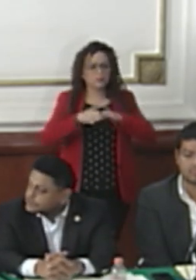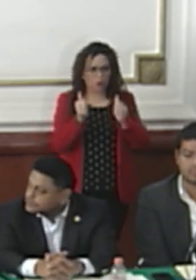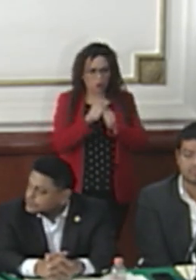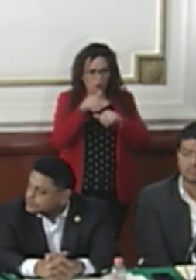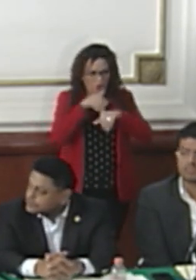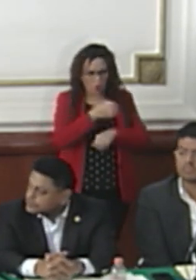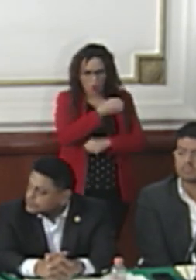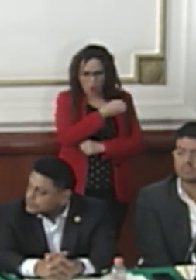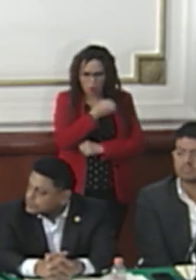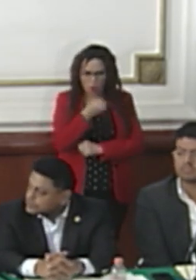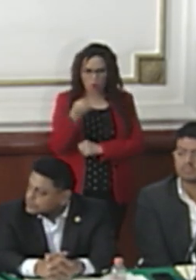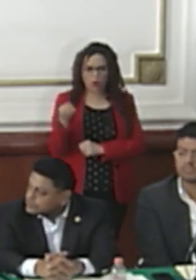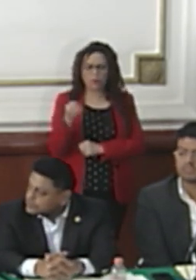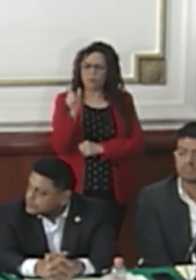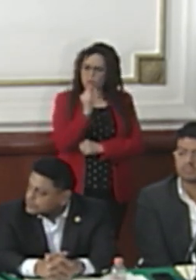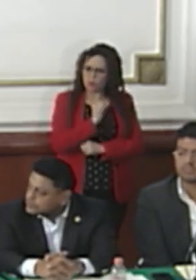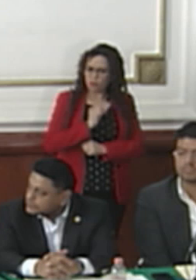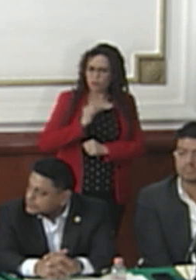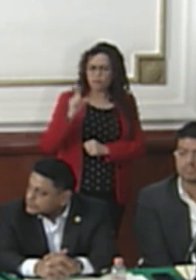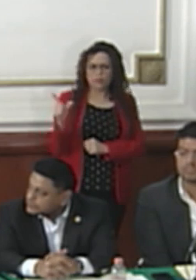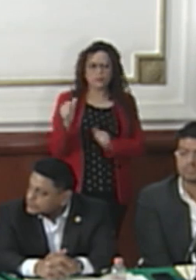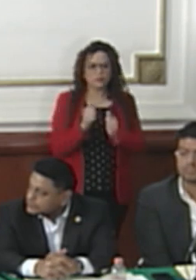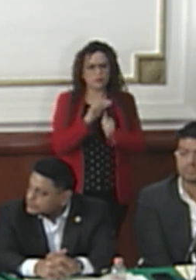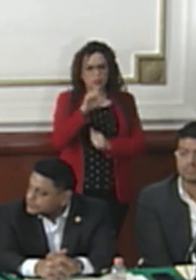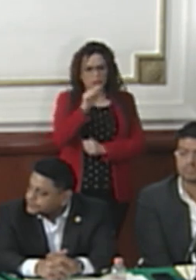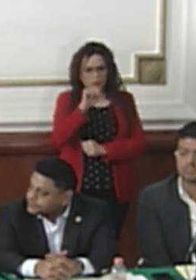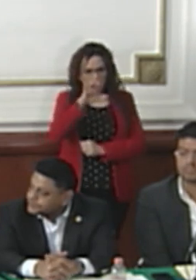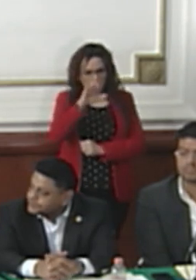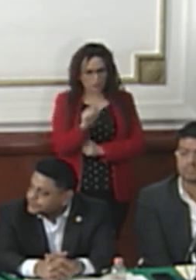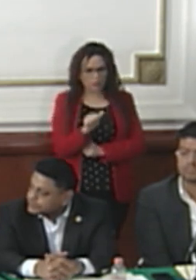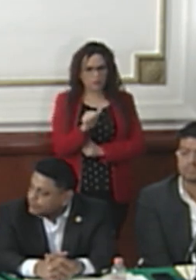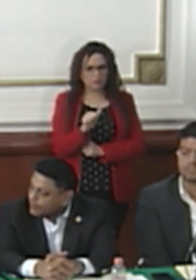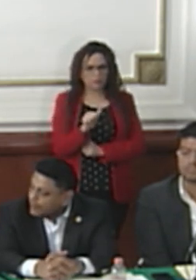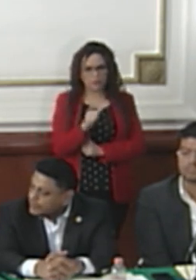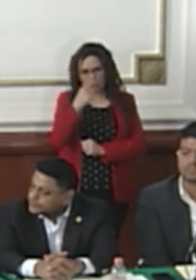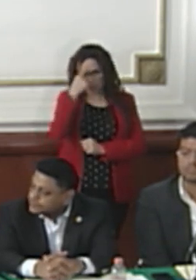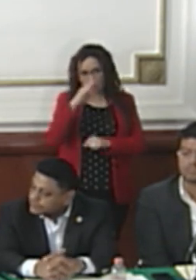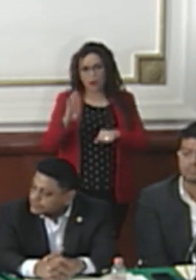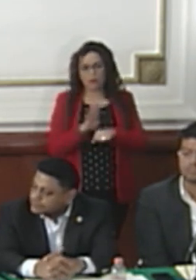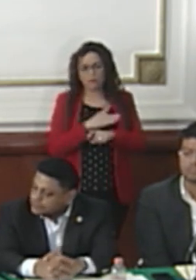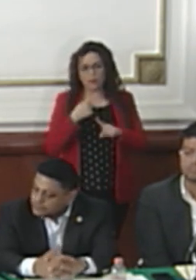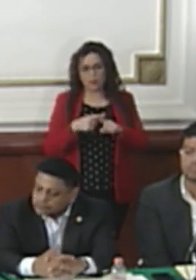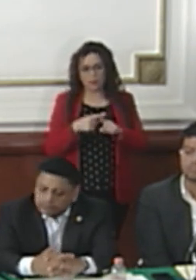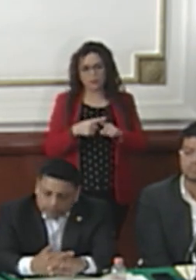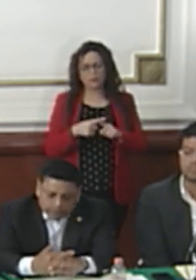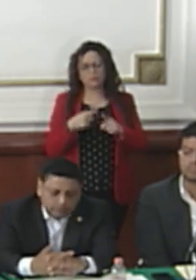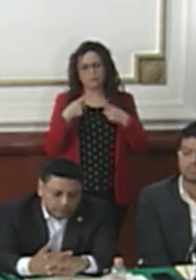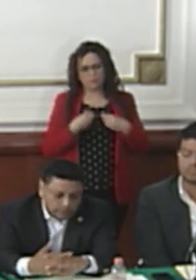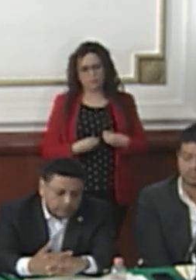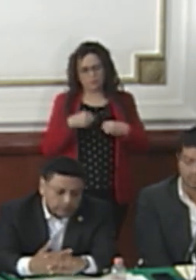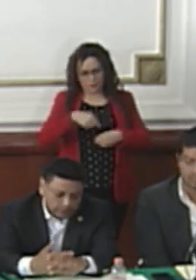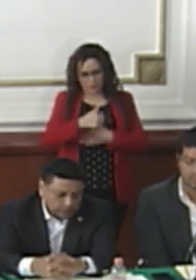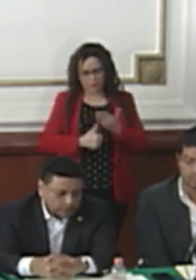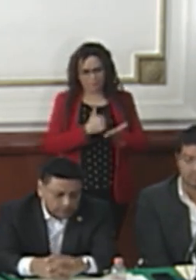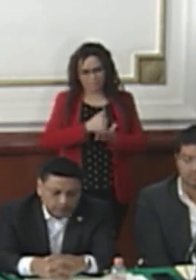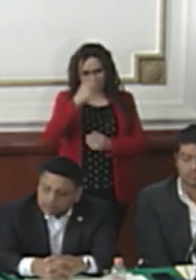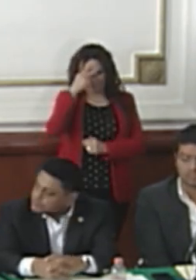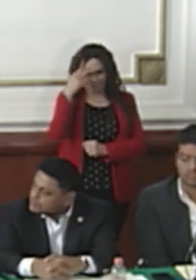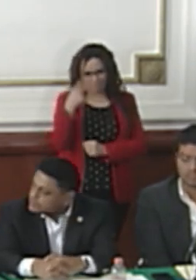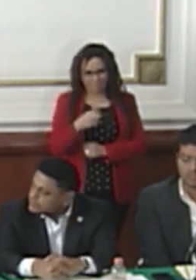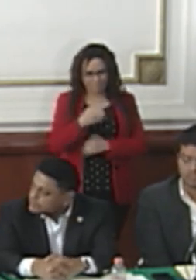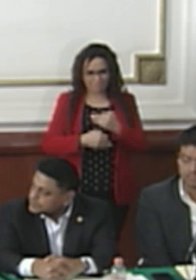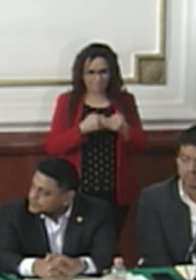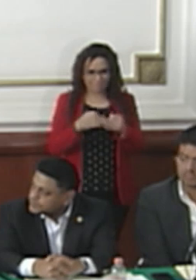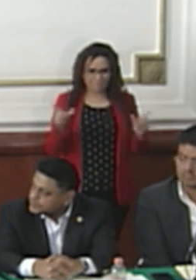trabajo disciplinado, profesional, ético y depurado en favor de las personas habitantes de la Ciudad de México. Sería cuanta